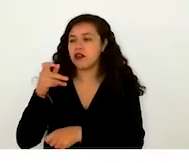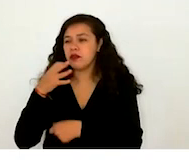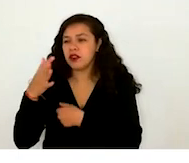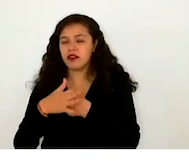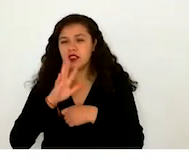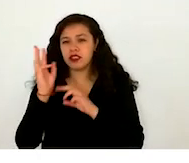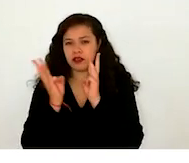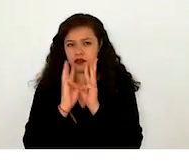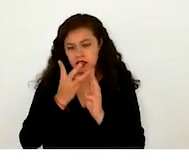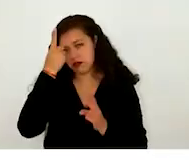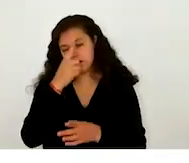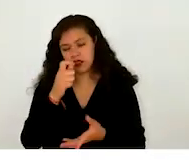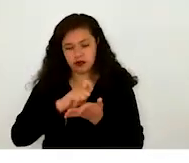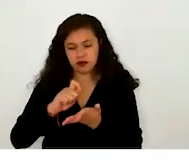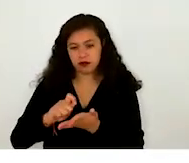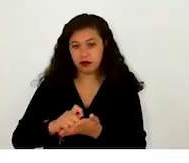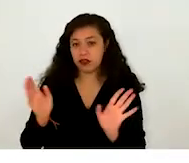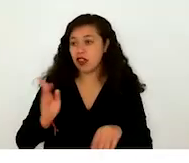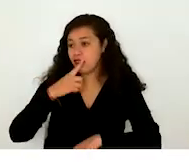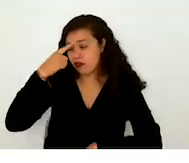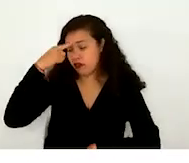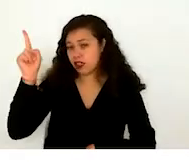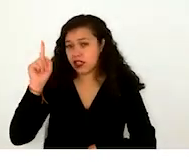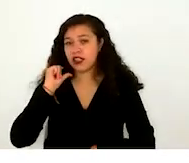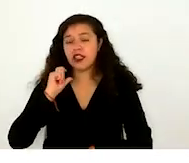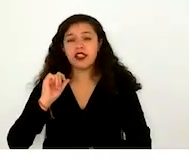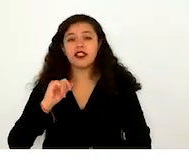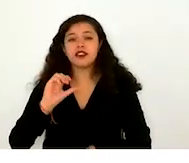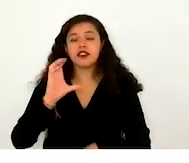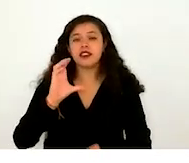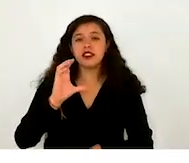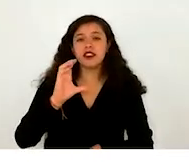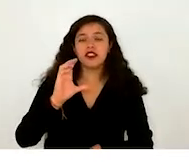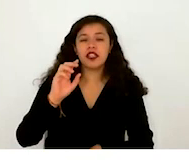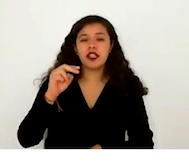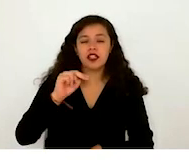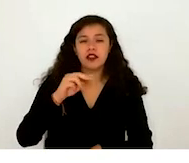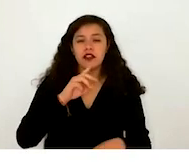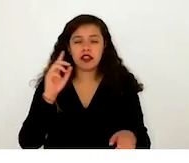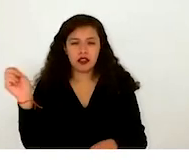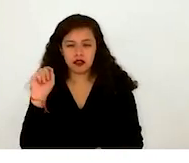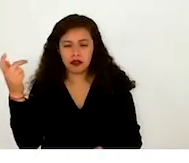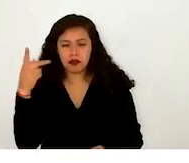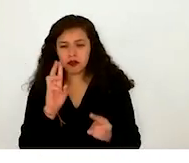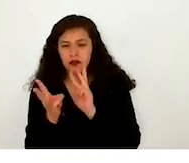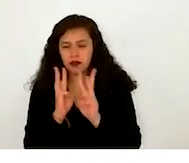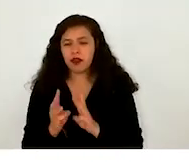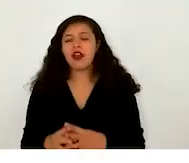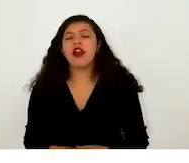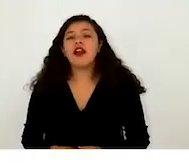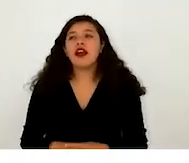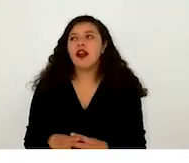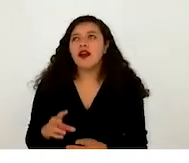para apuntarlo así de sencillo carme tiene una invitación con la novia por vía aguada ok